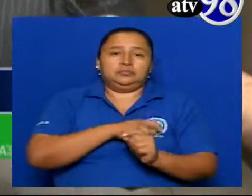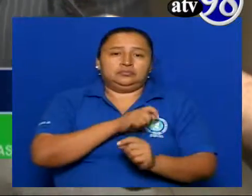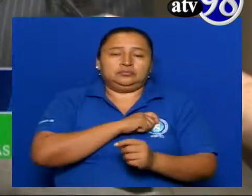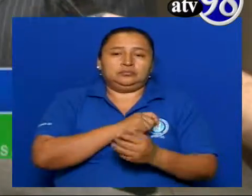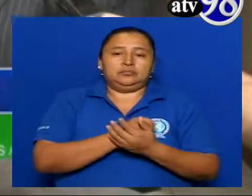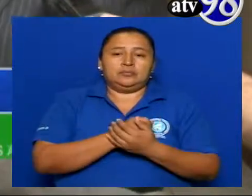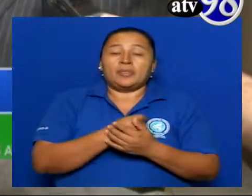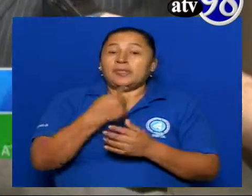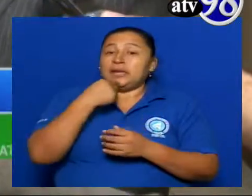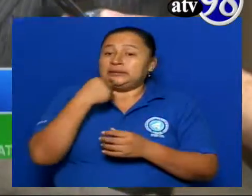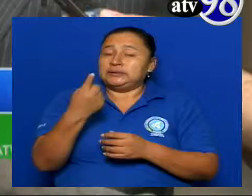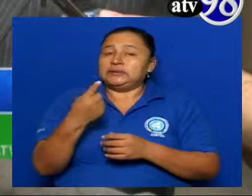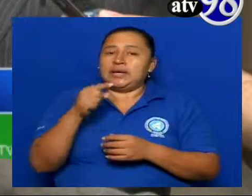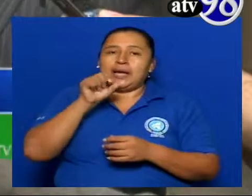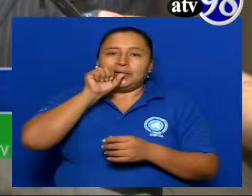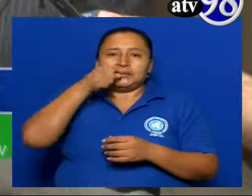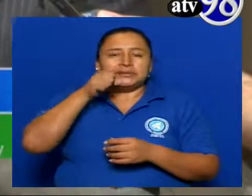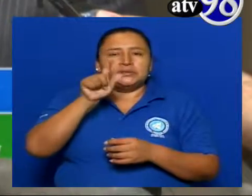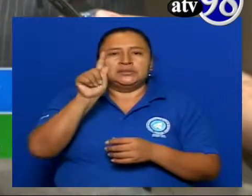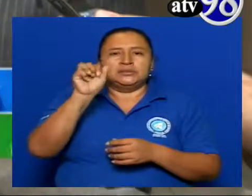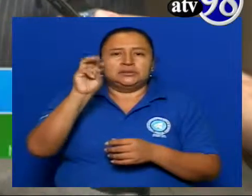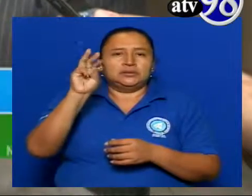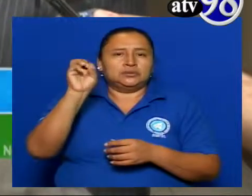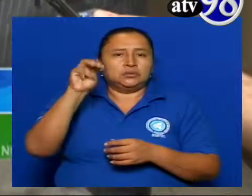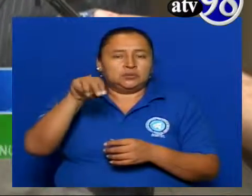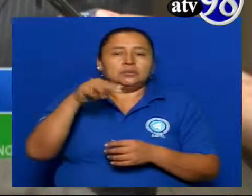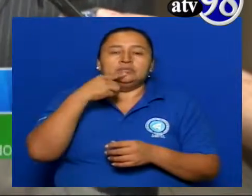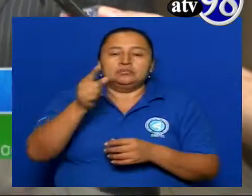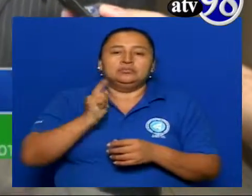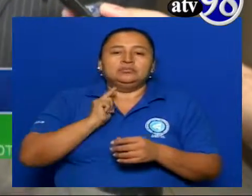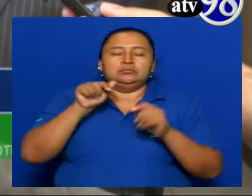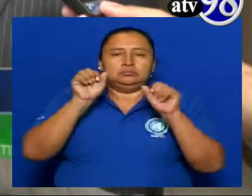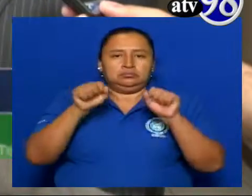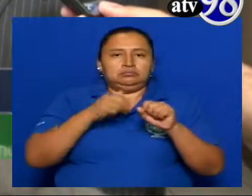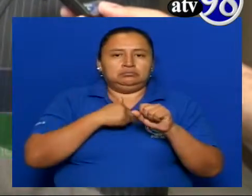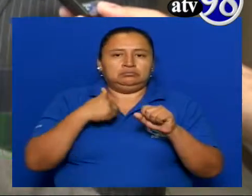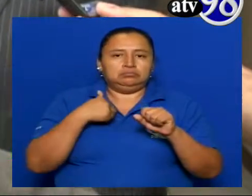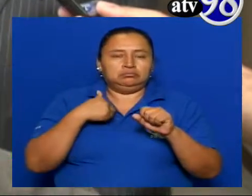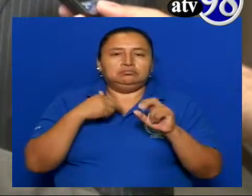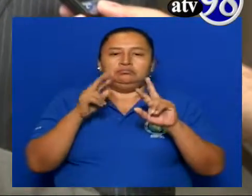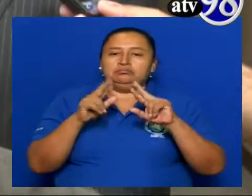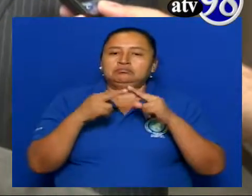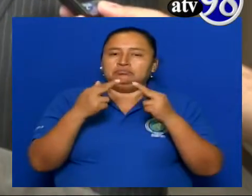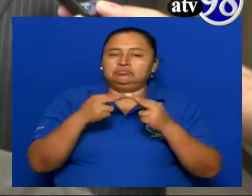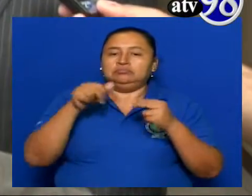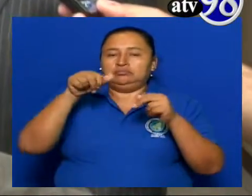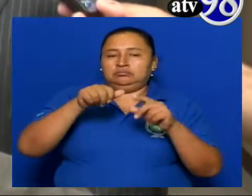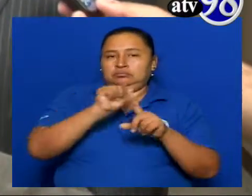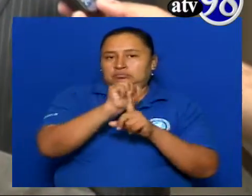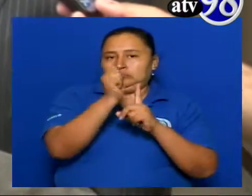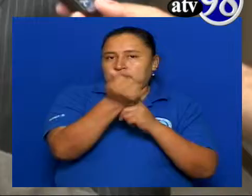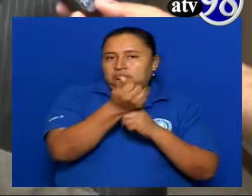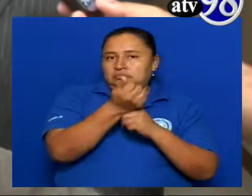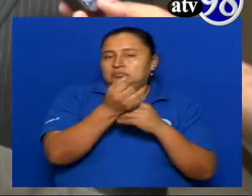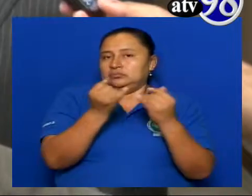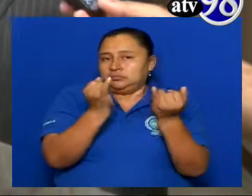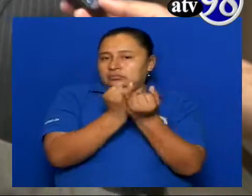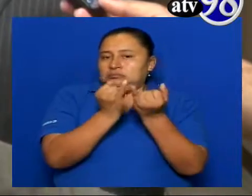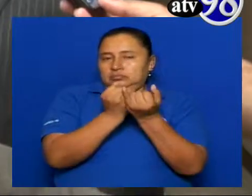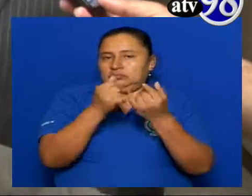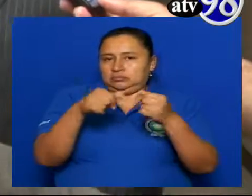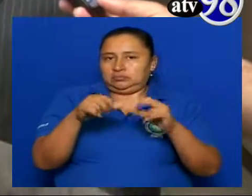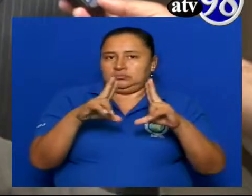En Taiwán, la Oficina de Autoridad Nacional y la Asamblea, igual que en